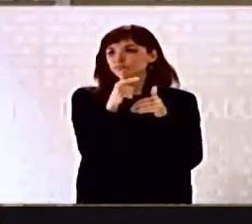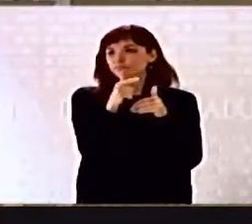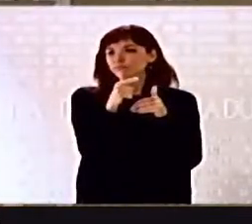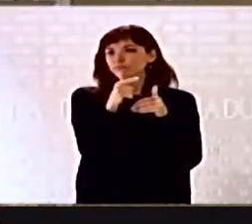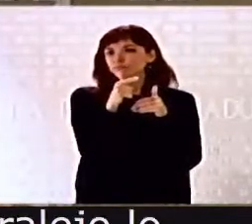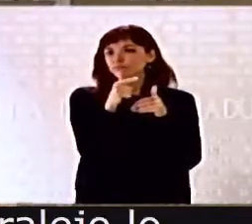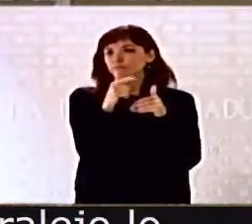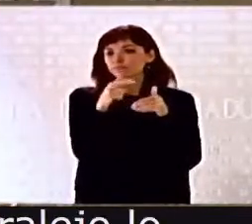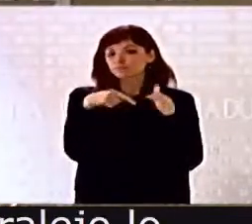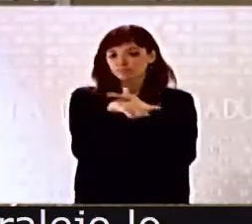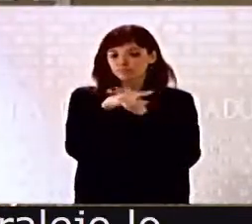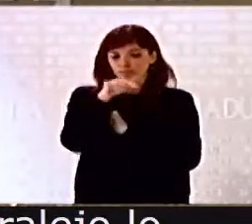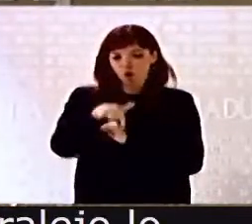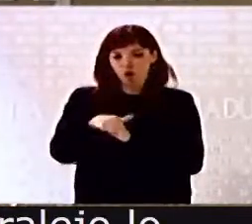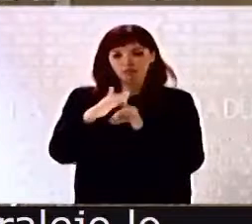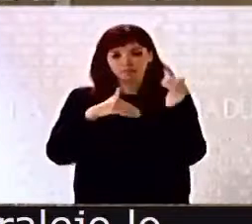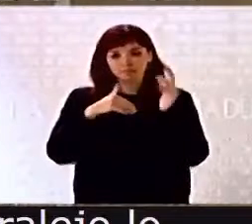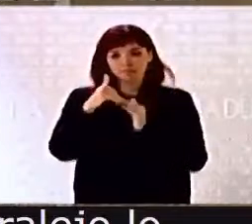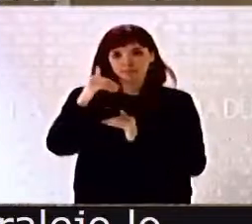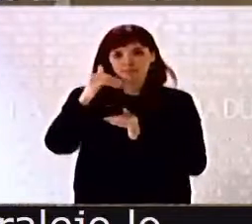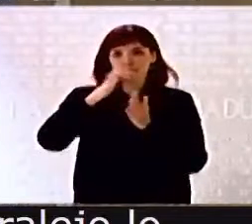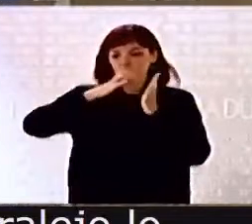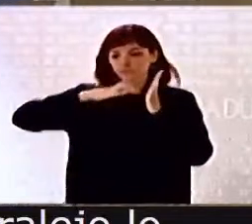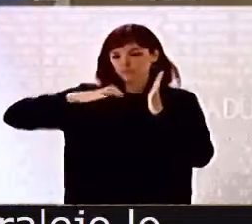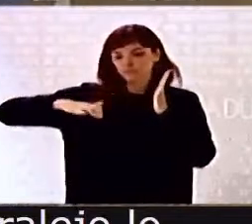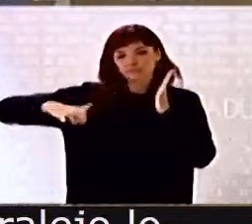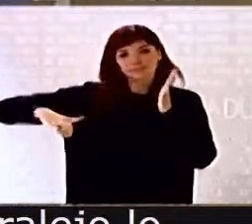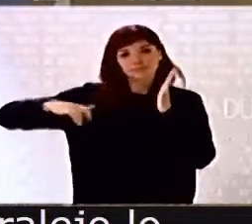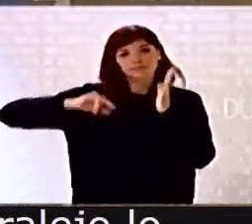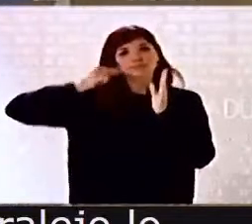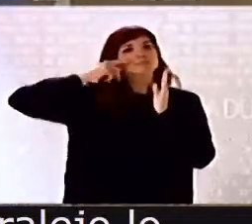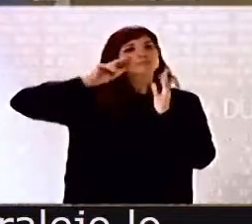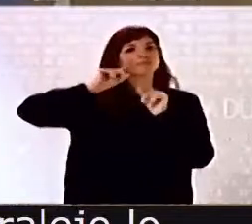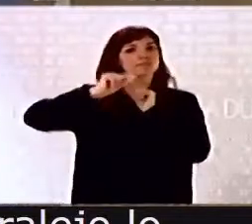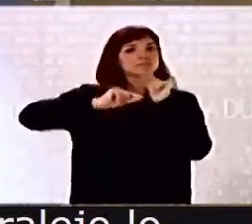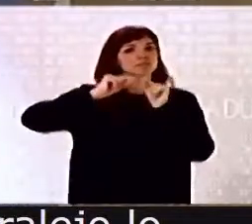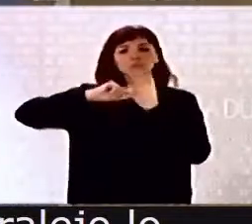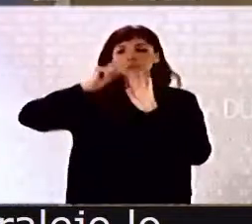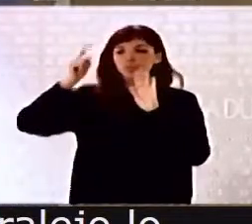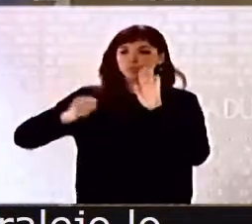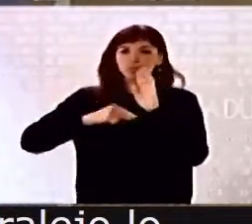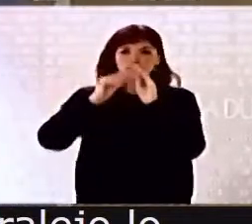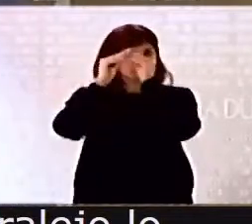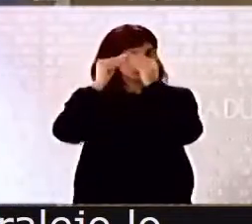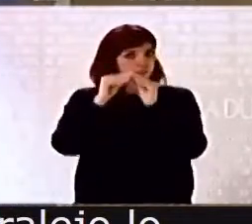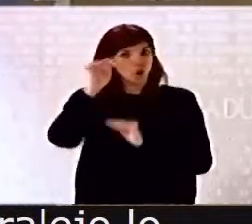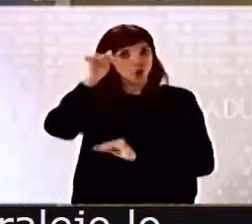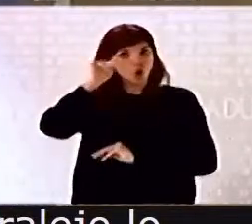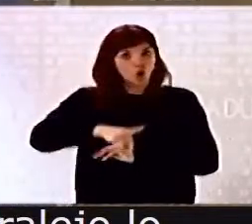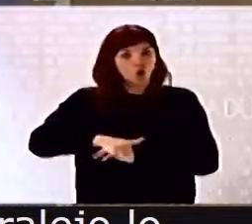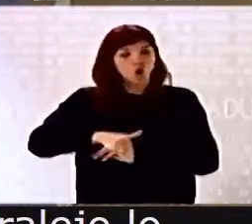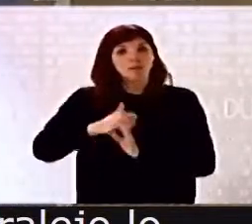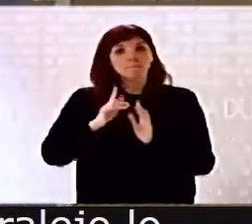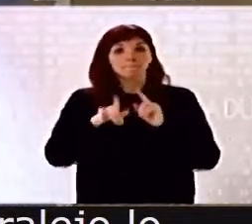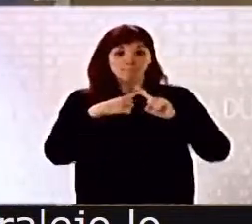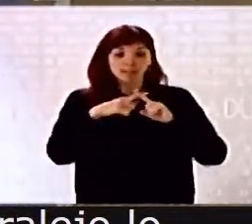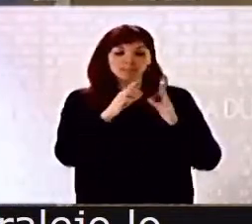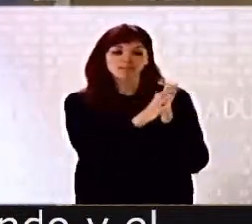a tramitar hoy. Deben estar redactados ya los informes epidemiológicos completos y el acuerdo.